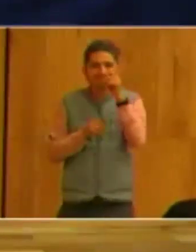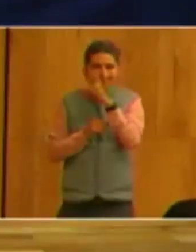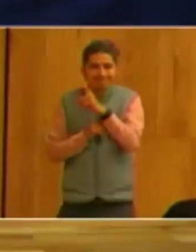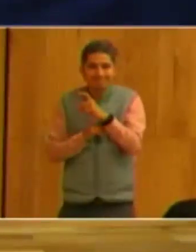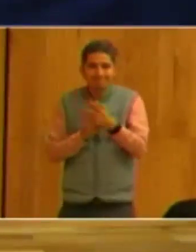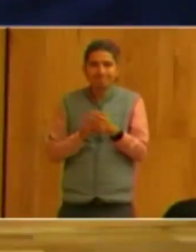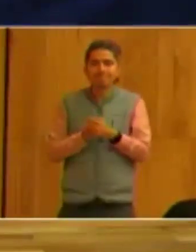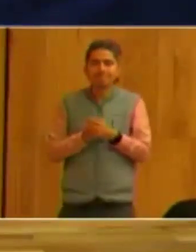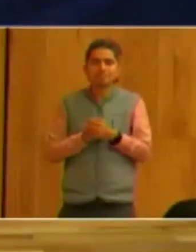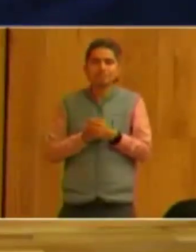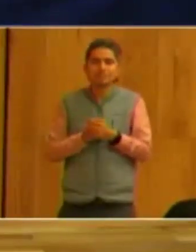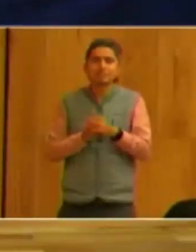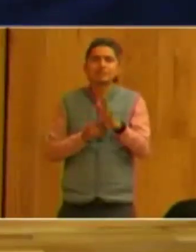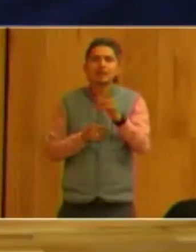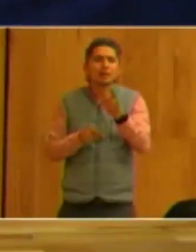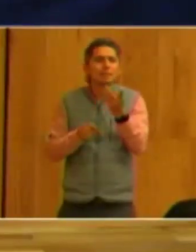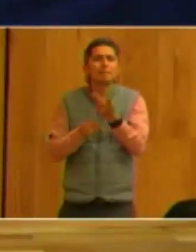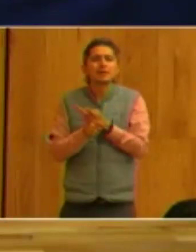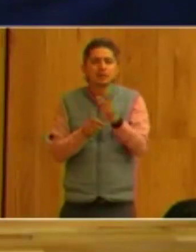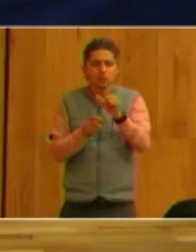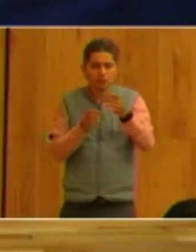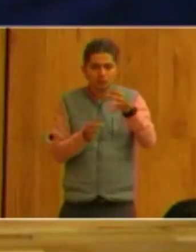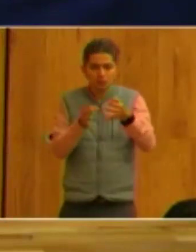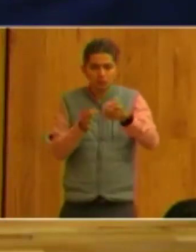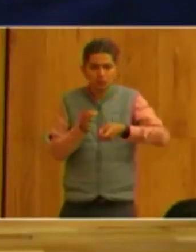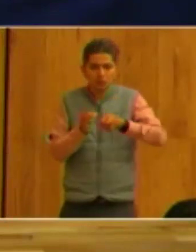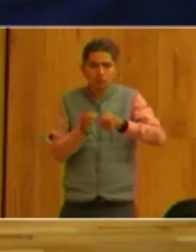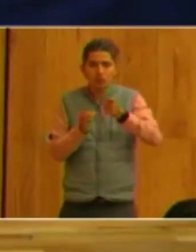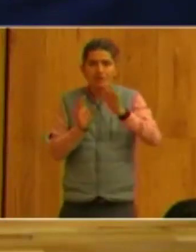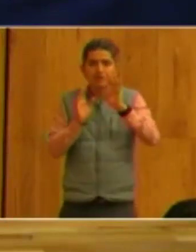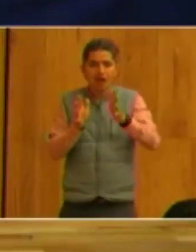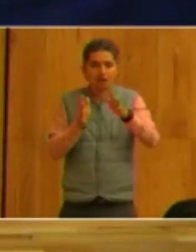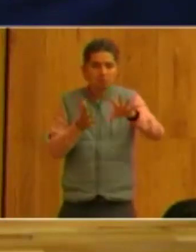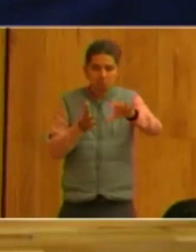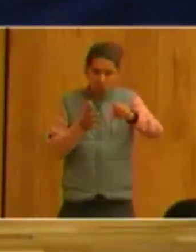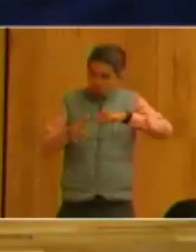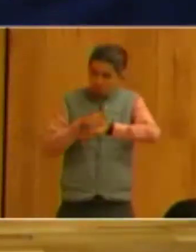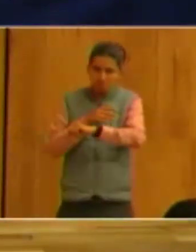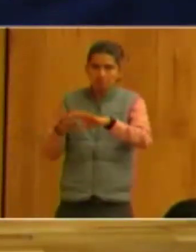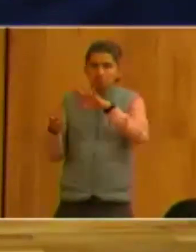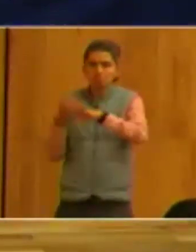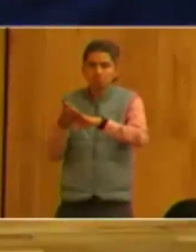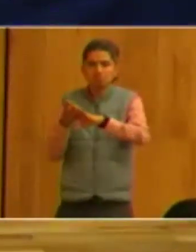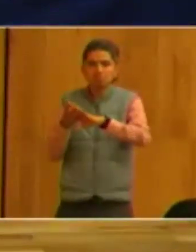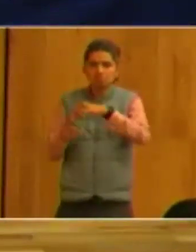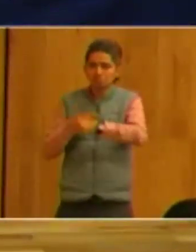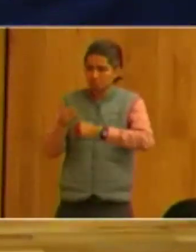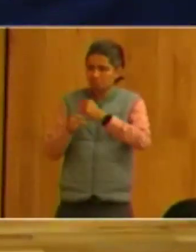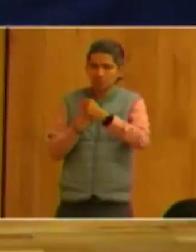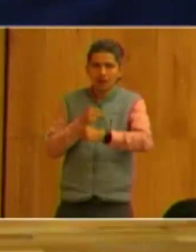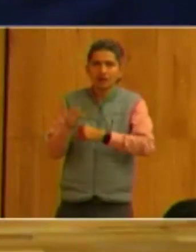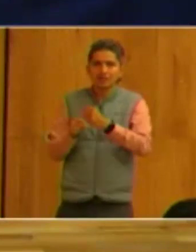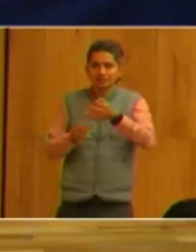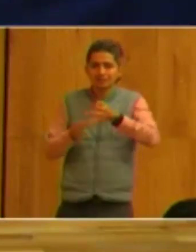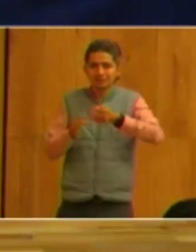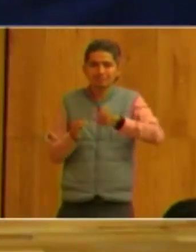¿Qué pasa cuando hay una sentencia de carácter condenatorio y que ya hay una condena en específico, ya,